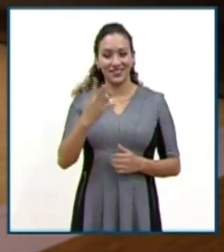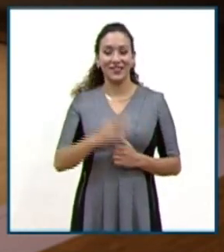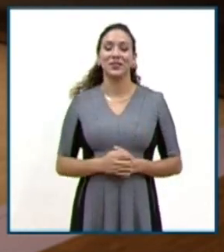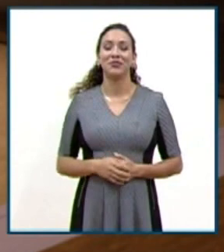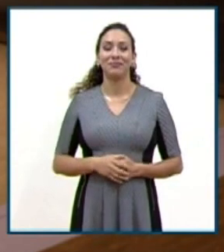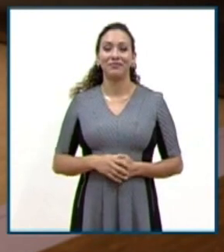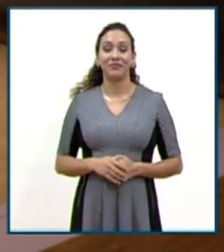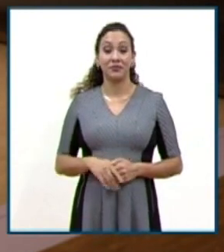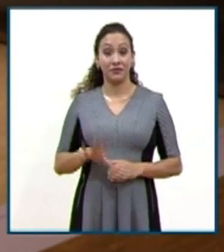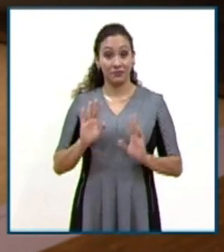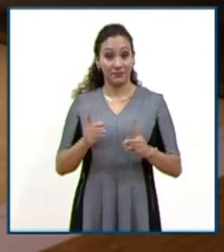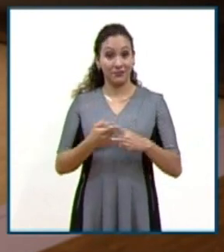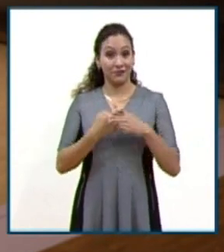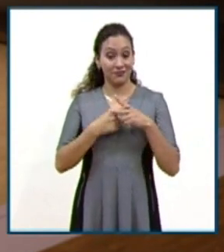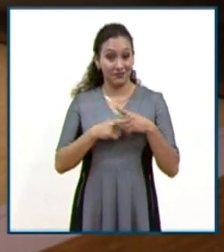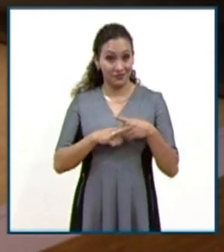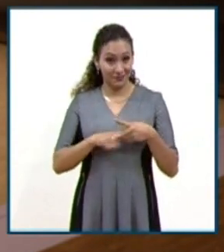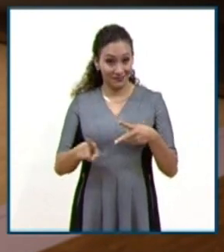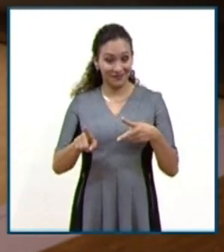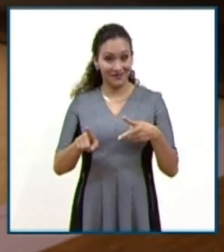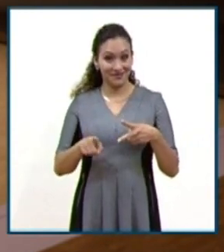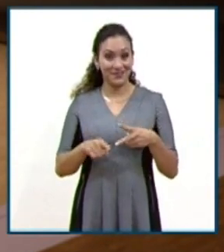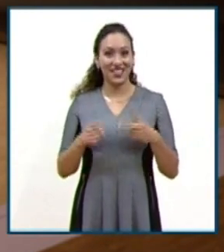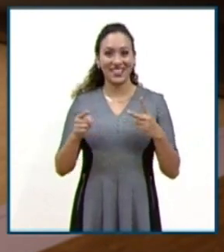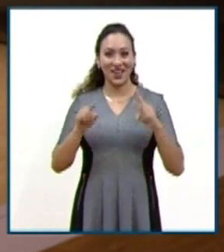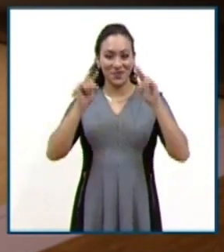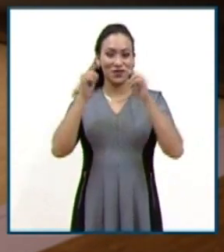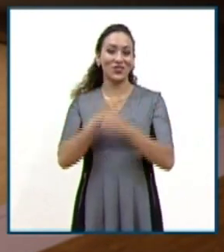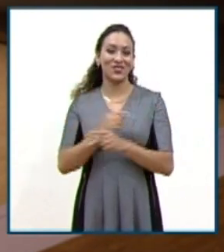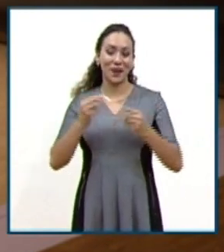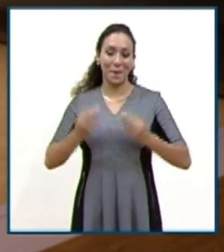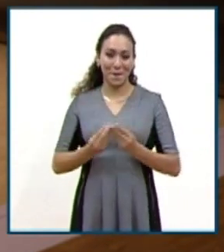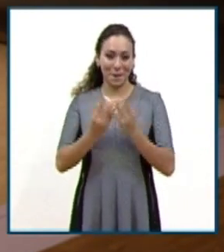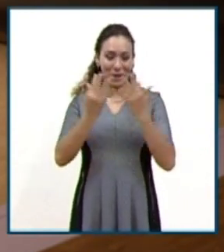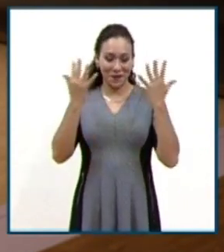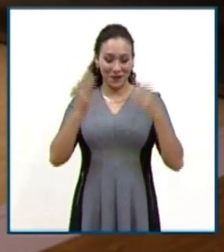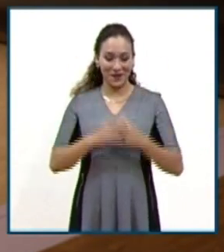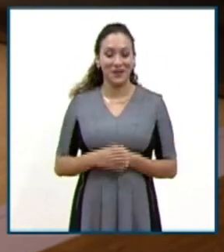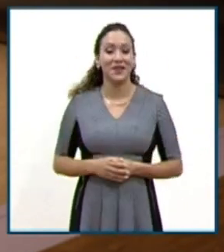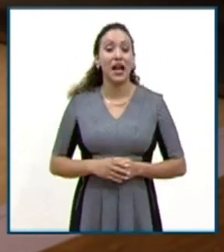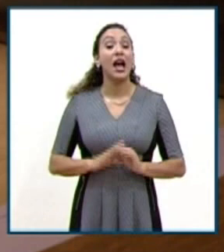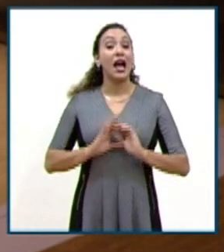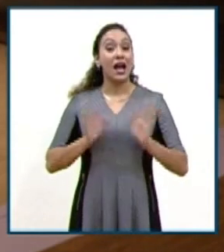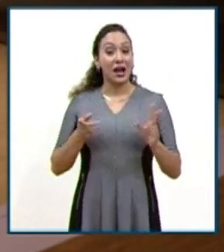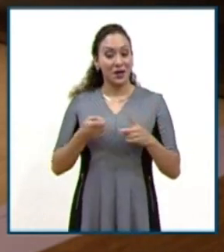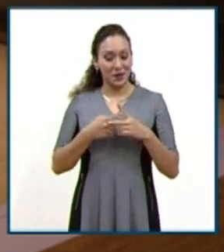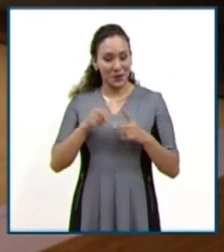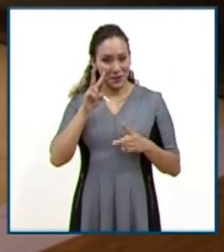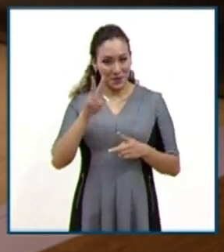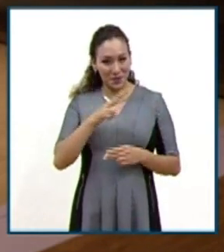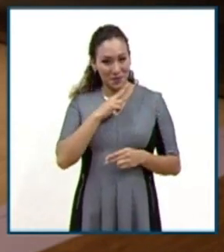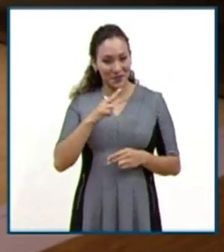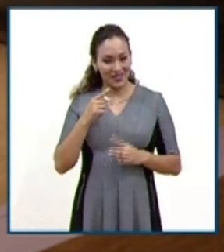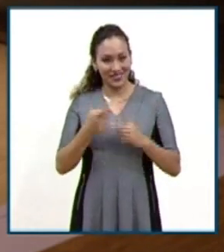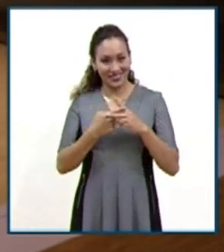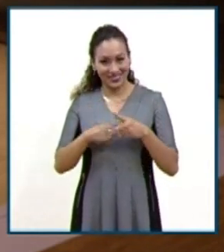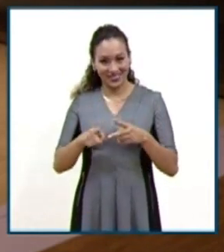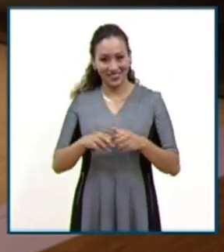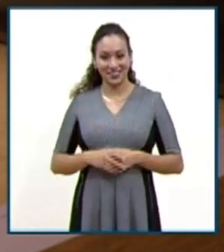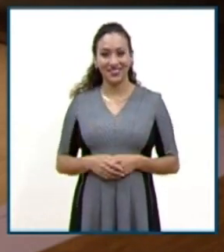luego, inicio de la primavera. Muchísima información que le tenemos preparada para los próximos minutos y así